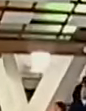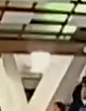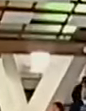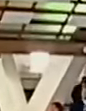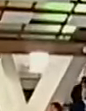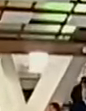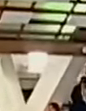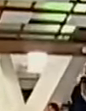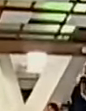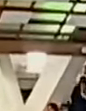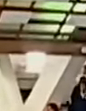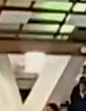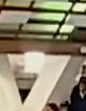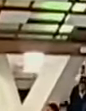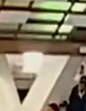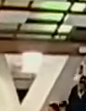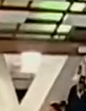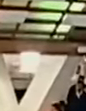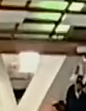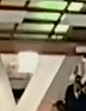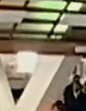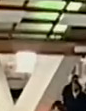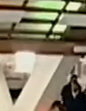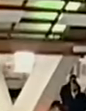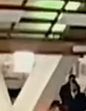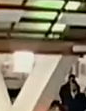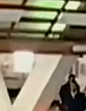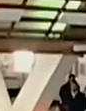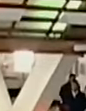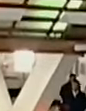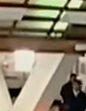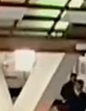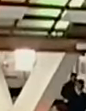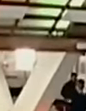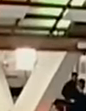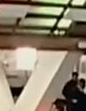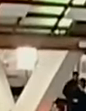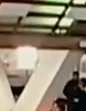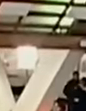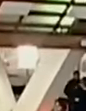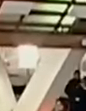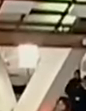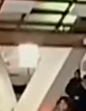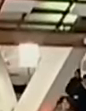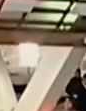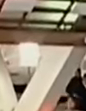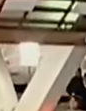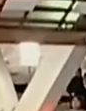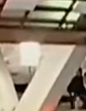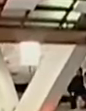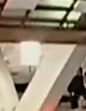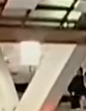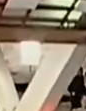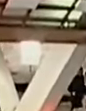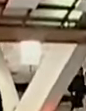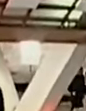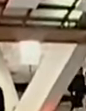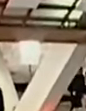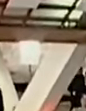oscuridad, alumbra el cocuyo y nos da claridad, alumbra el cocuyo y nos da